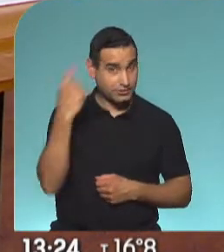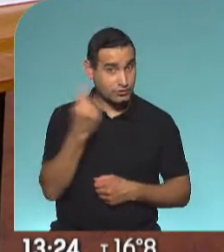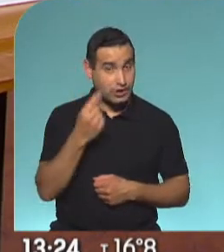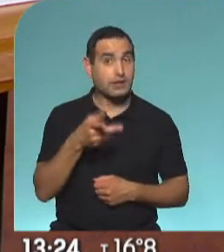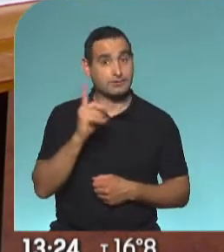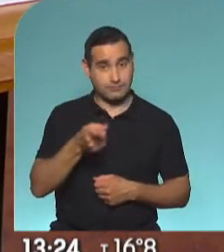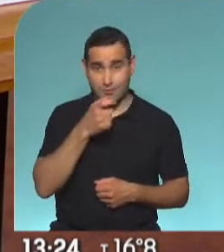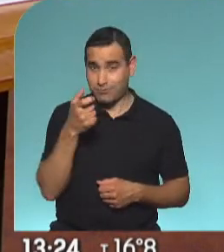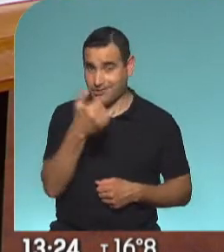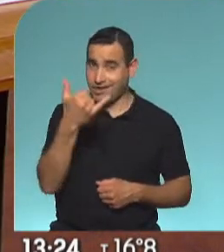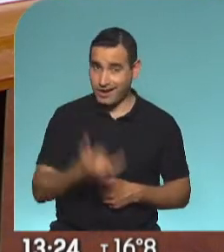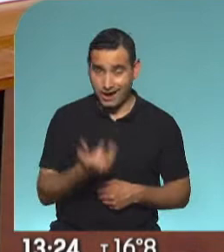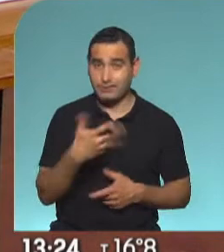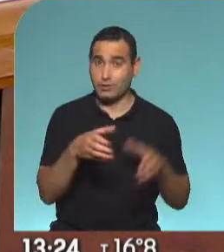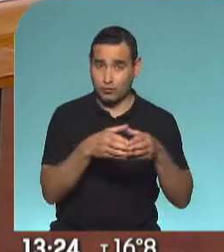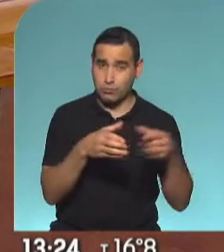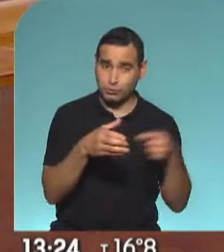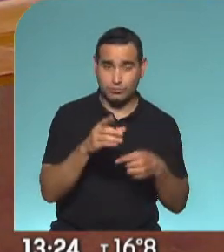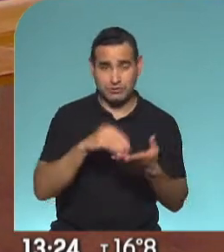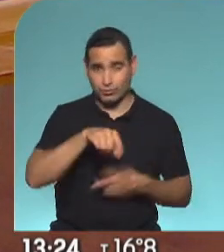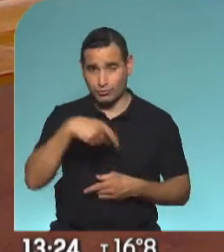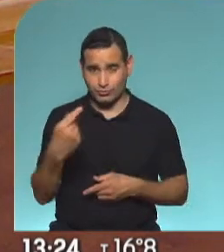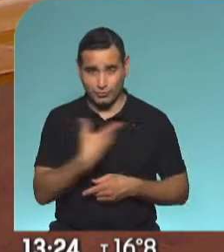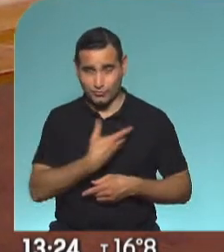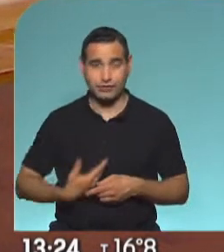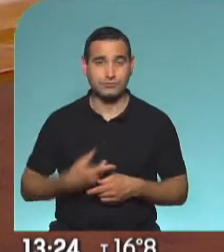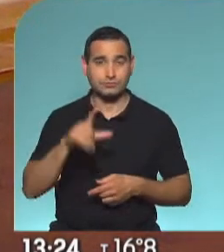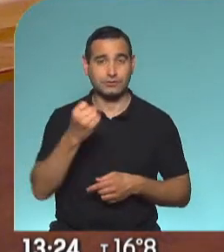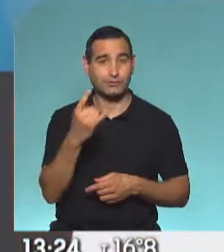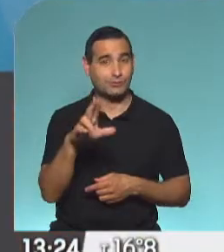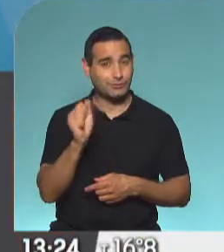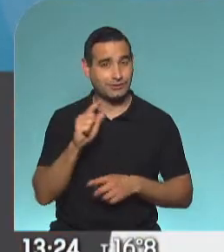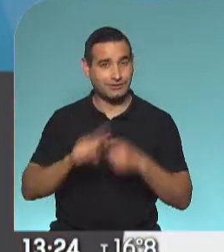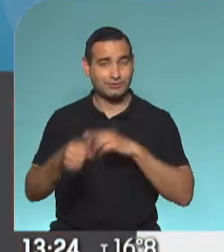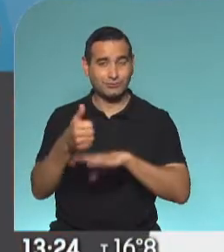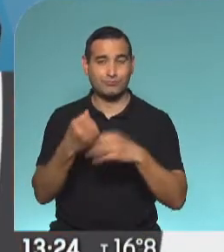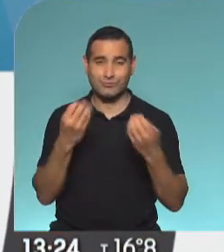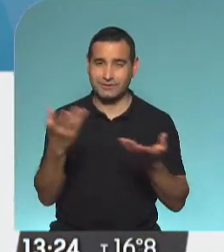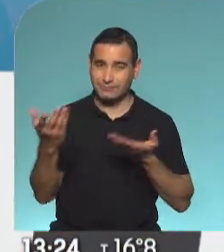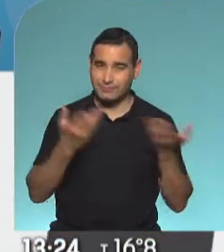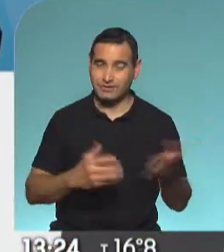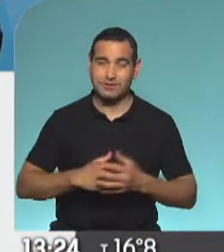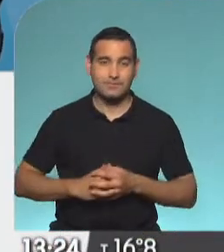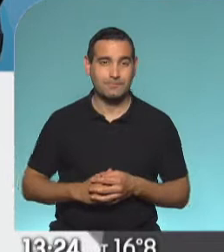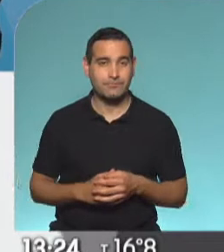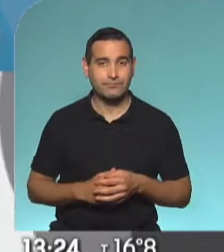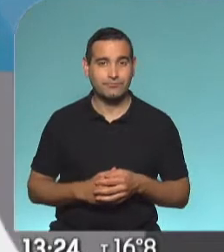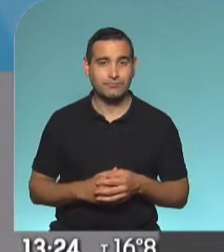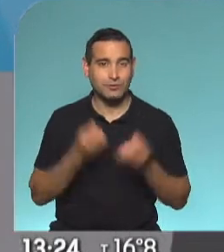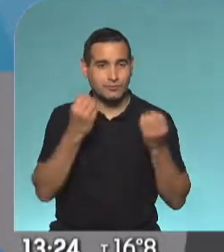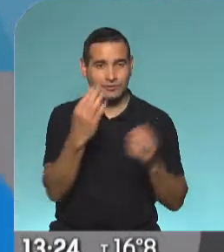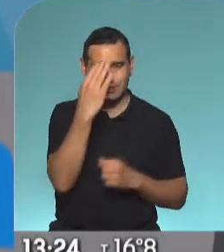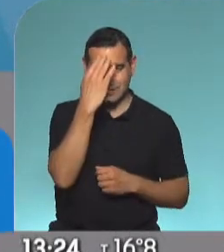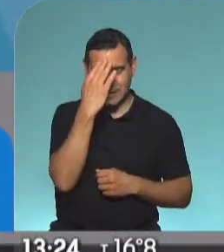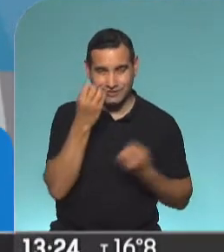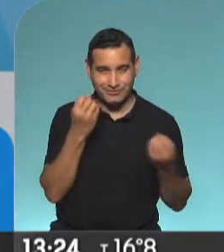tenido respuesta por parte de propios y de ajenos. Estamos con Laura Maiocchi. Laura, ¿cómo estás? Bienvenida. ¿Cómo te va, Alejandro?